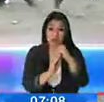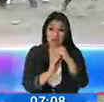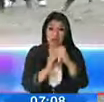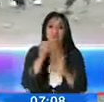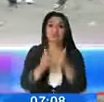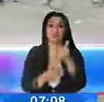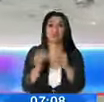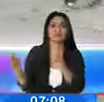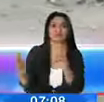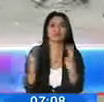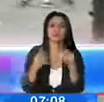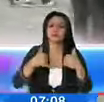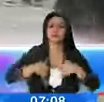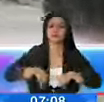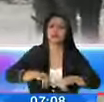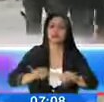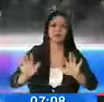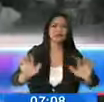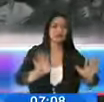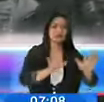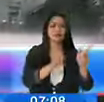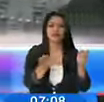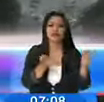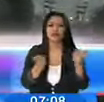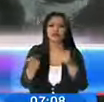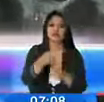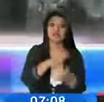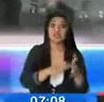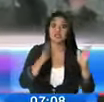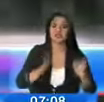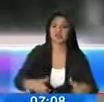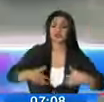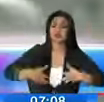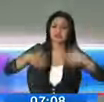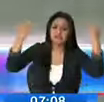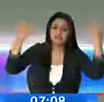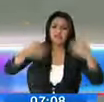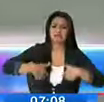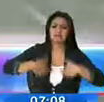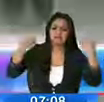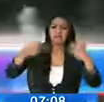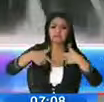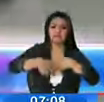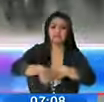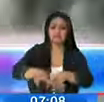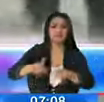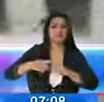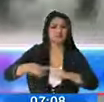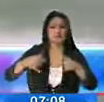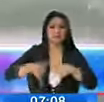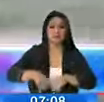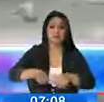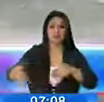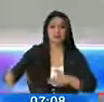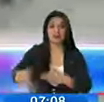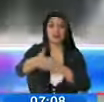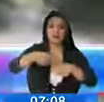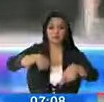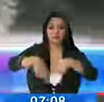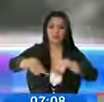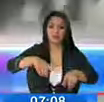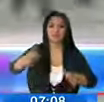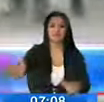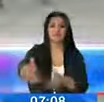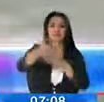policías que intentaban restaurar el orden y los estudiantes protestando. Los agentes tuvieron que cerrar las calles en los alrededores